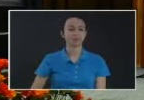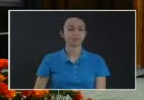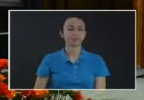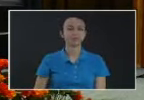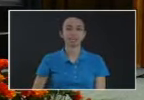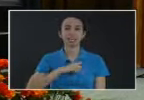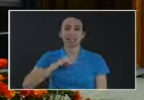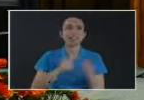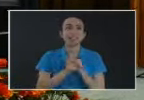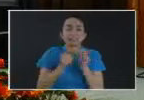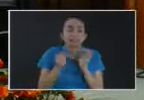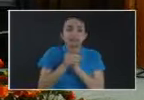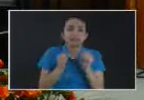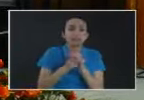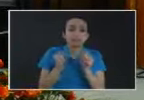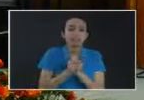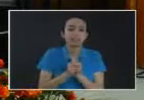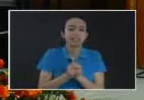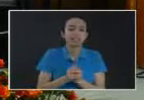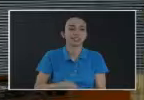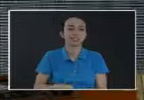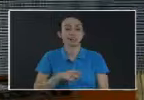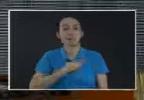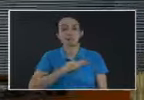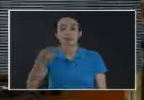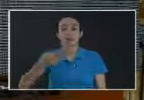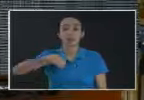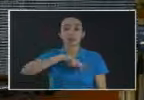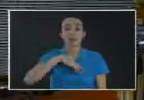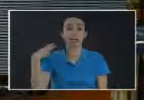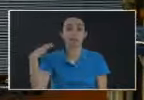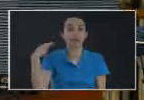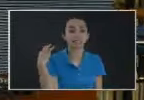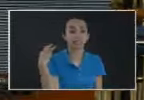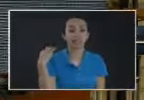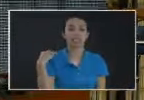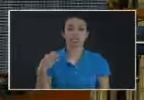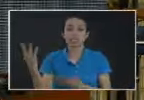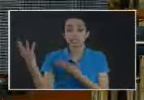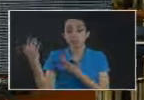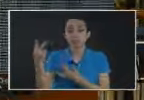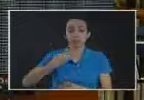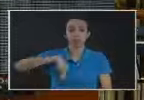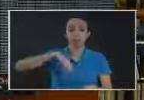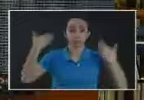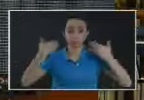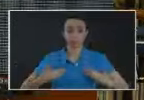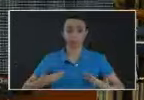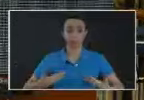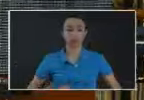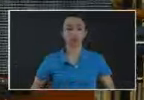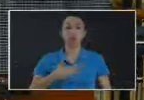era un nerviosismo, mandamos nuestras invitaciones, pendientes de nuestro traje, mi